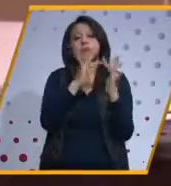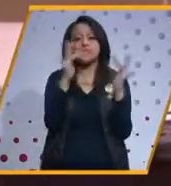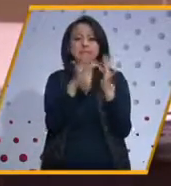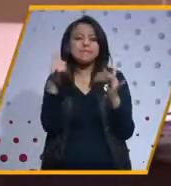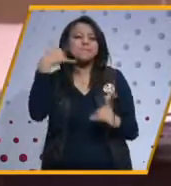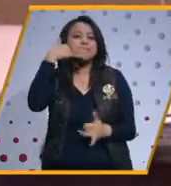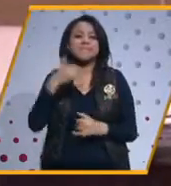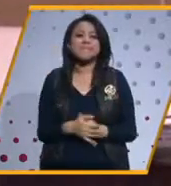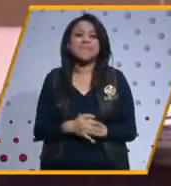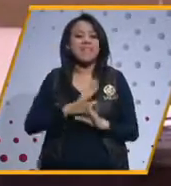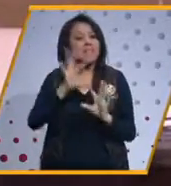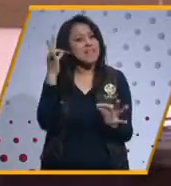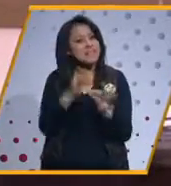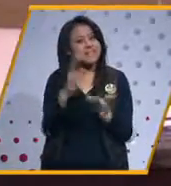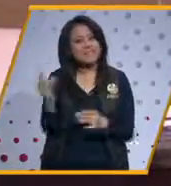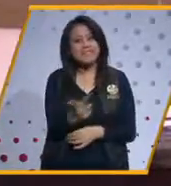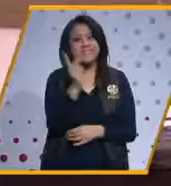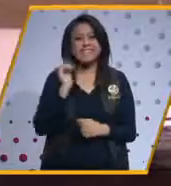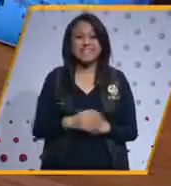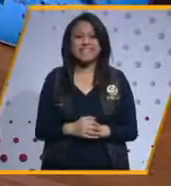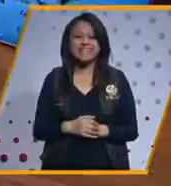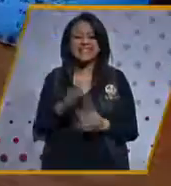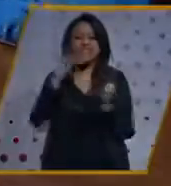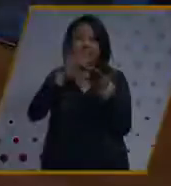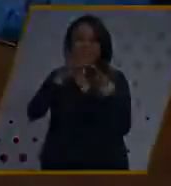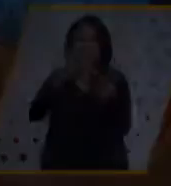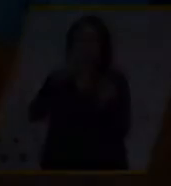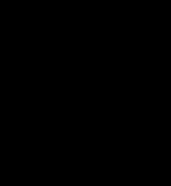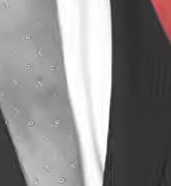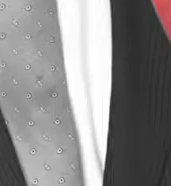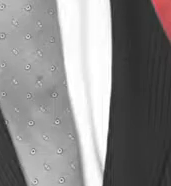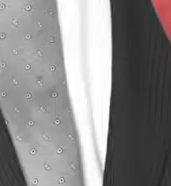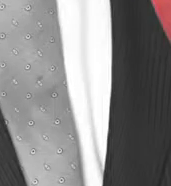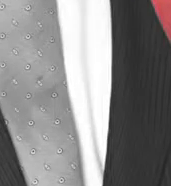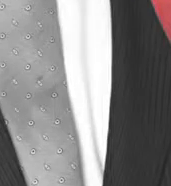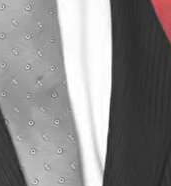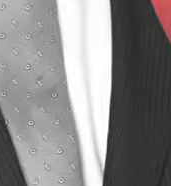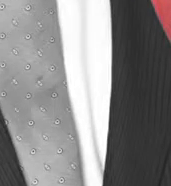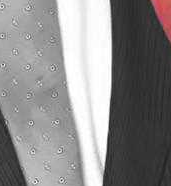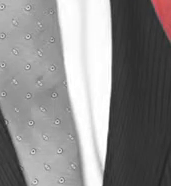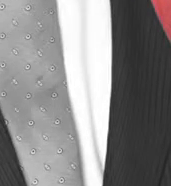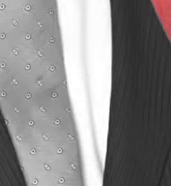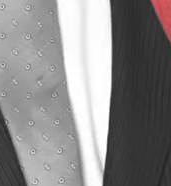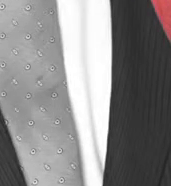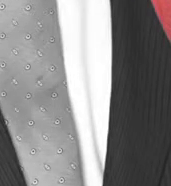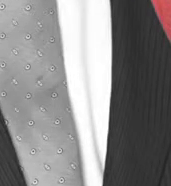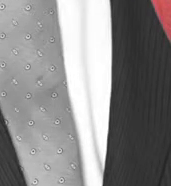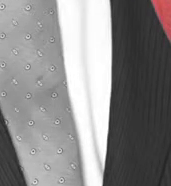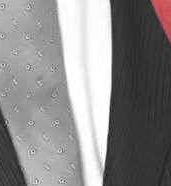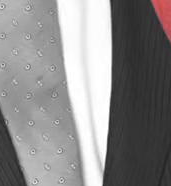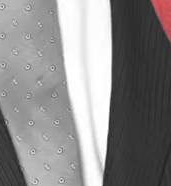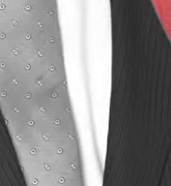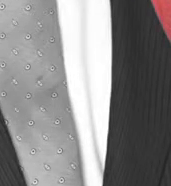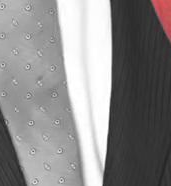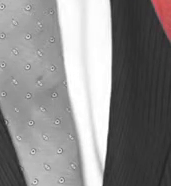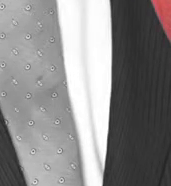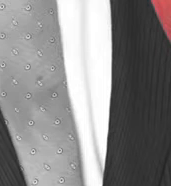01800-700-800. Y con eso, ya está. Gracias. Cuídate mucho. Gracias. Muy amable. Mil gracias.